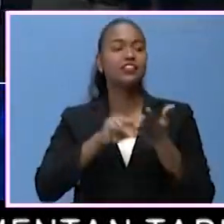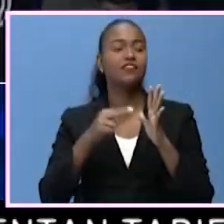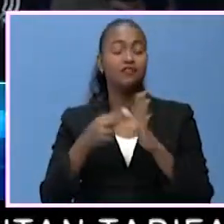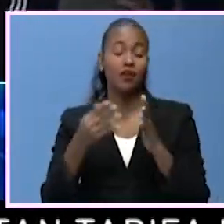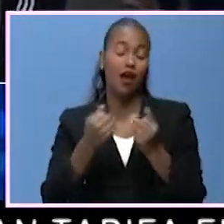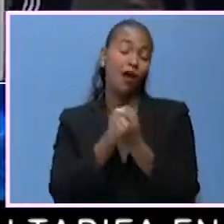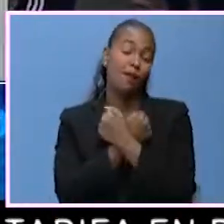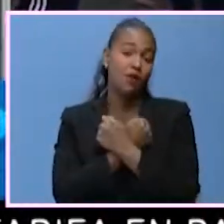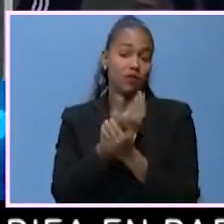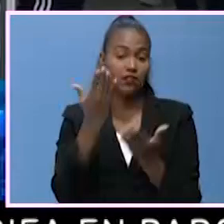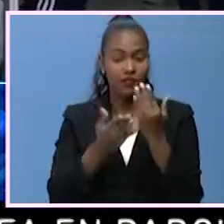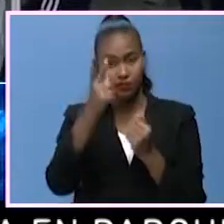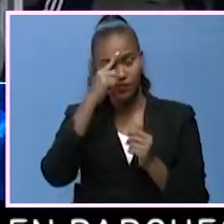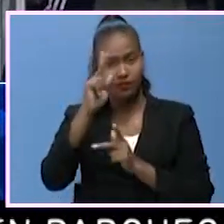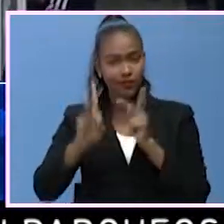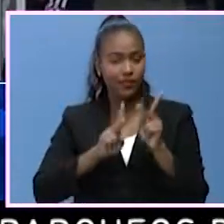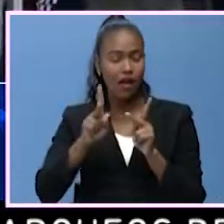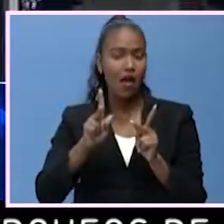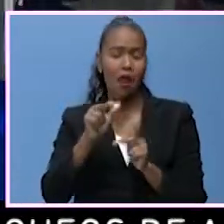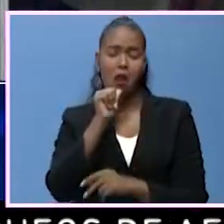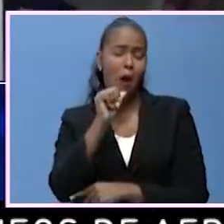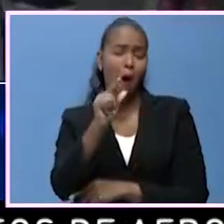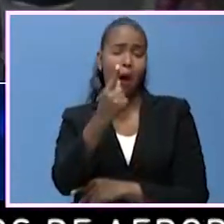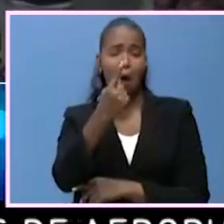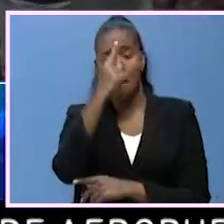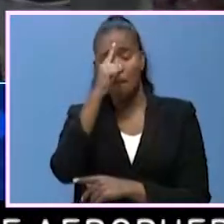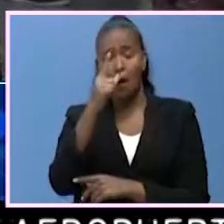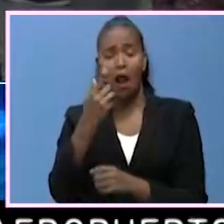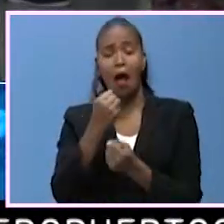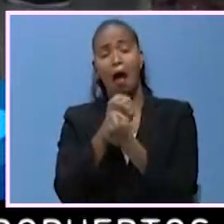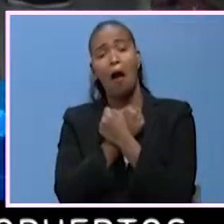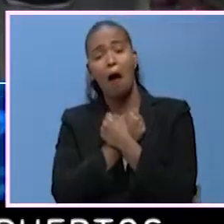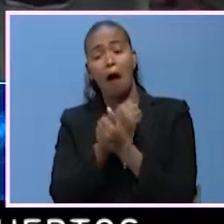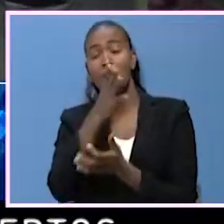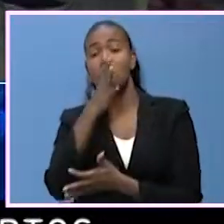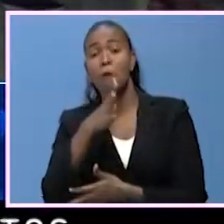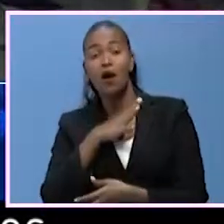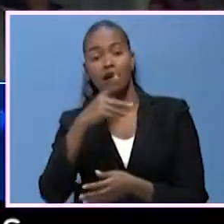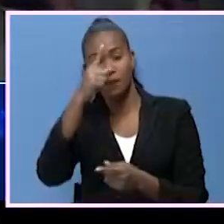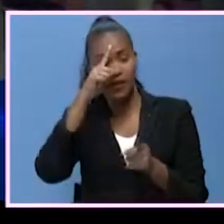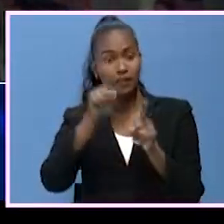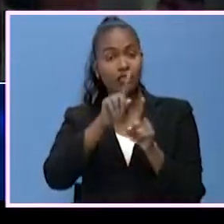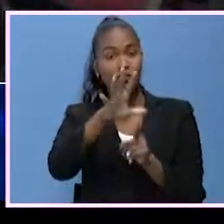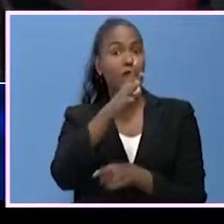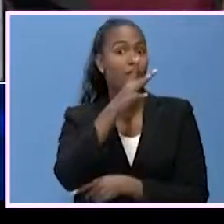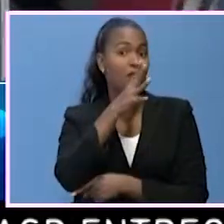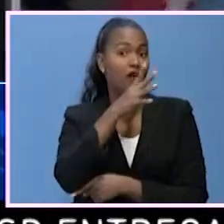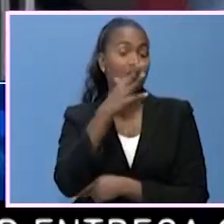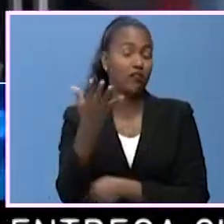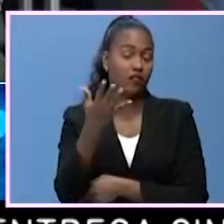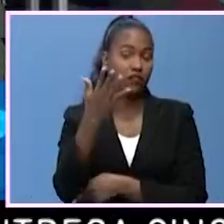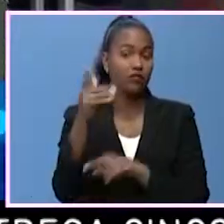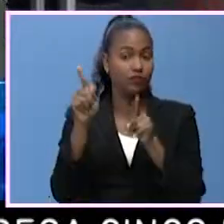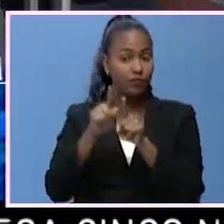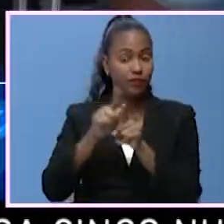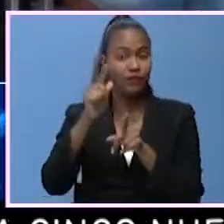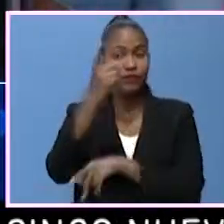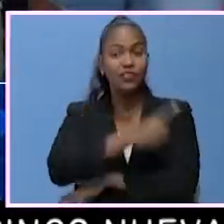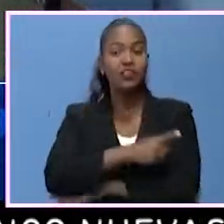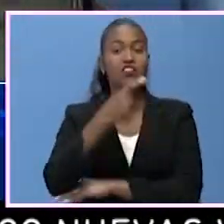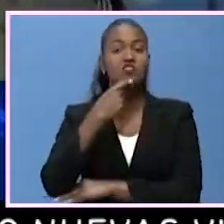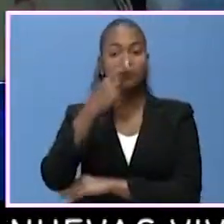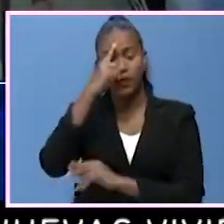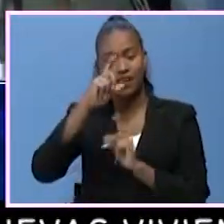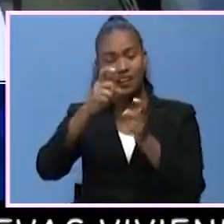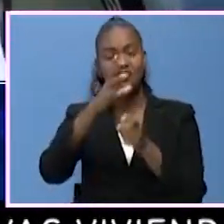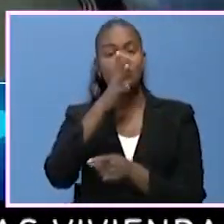quizá para la persona, no simplemente para la enamorada de la mujer, sino también para su madre, también San Valentín, para regalarle a su madre, a